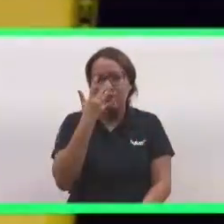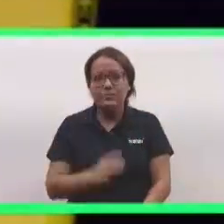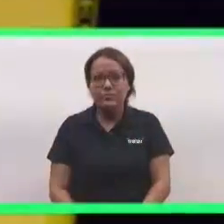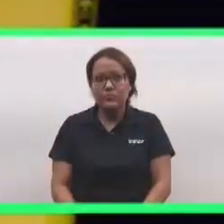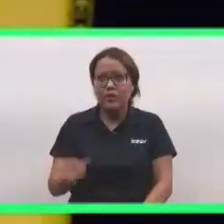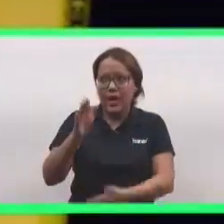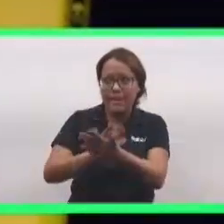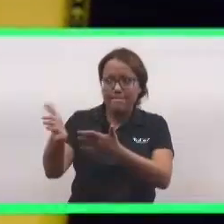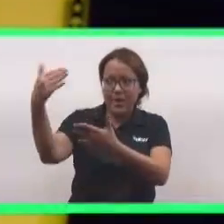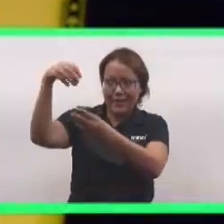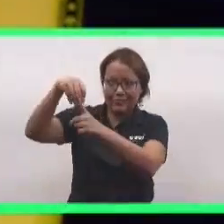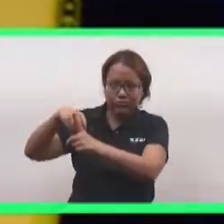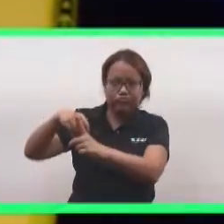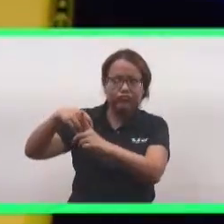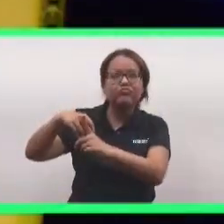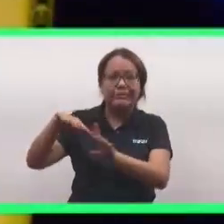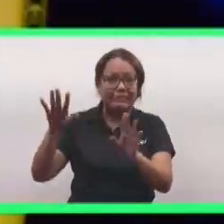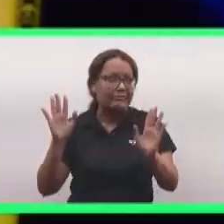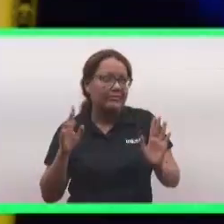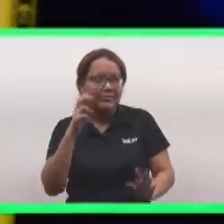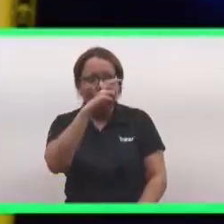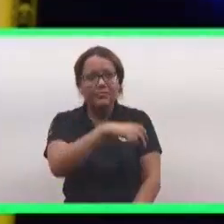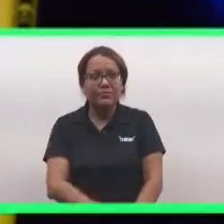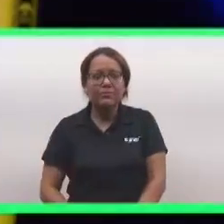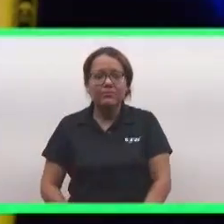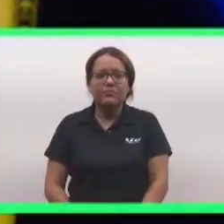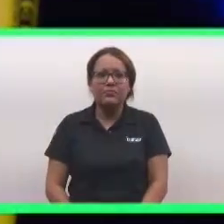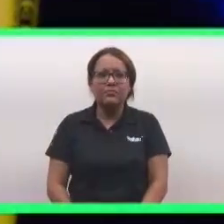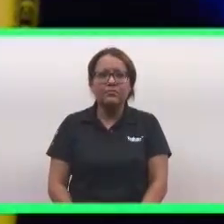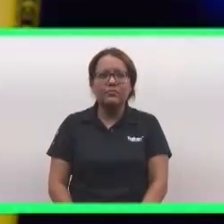espíritu de Foxy en la casa.